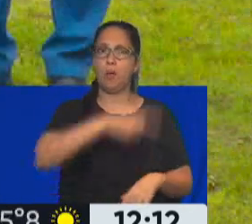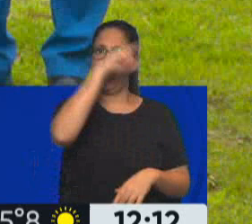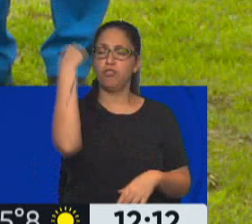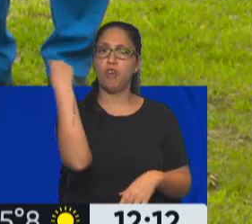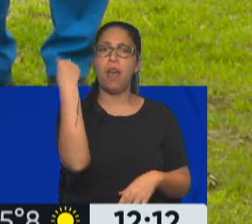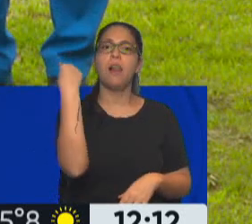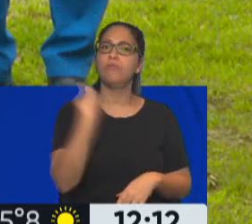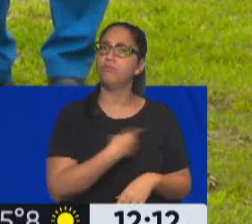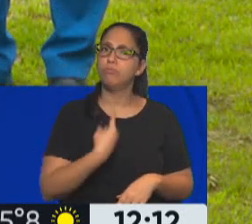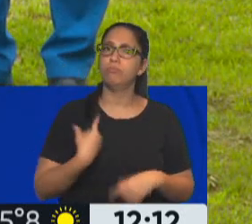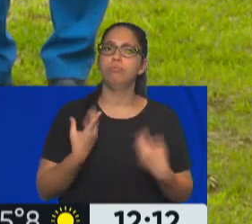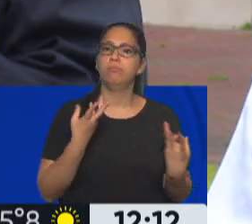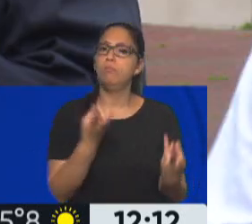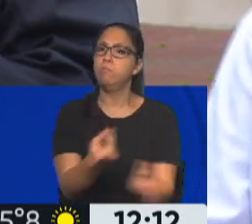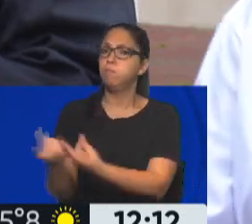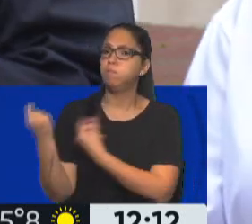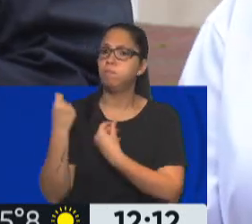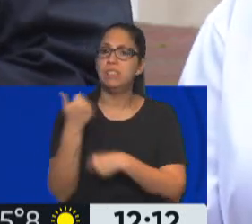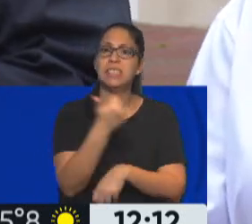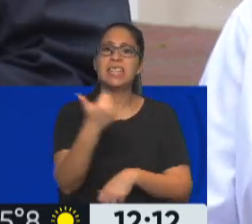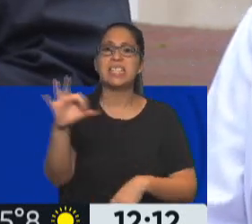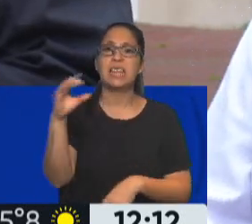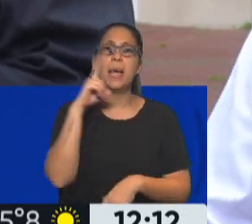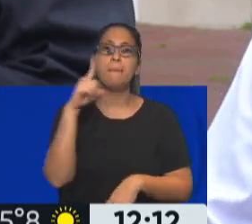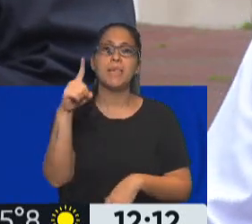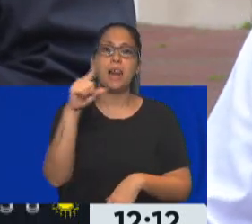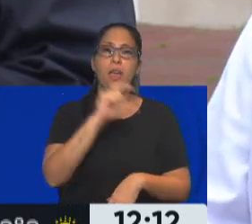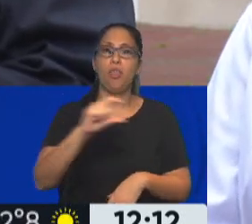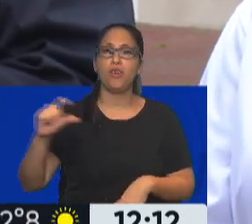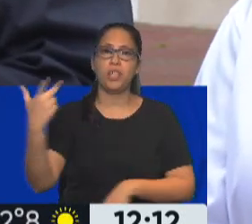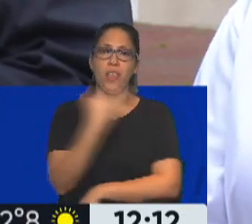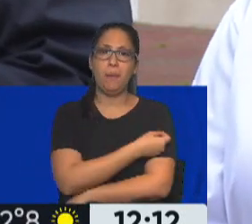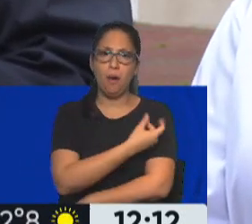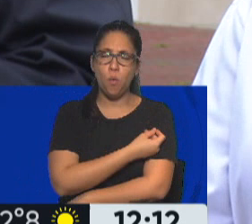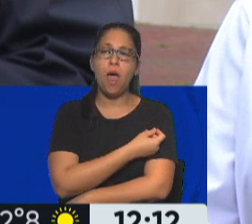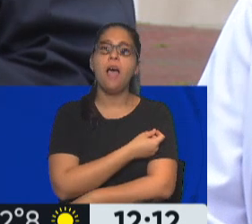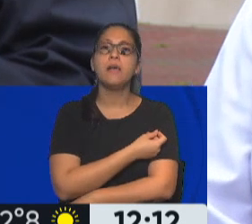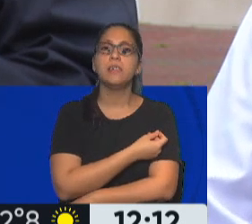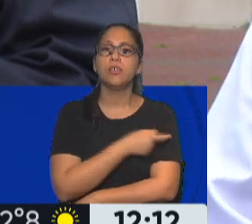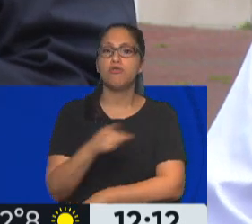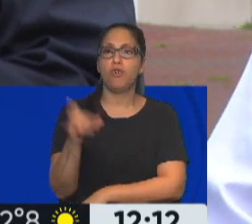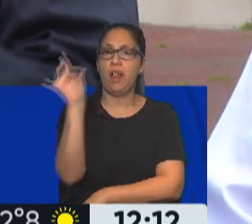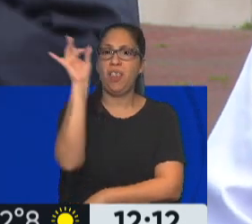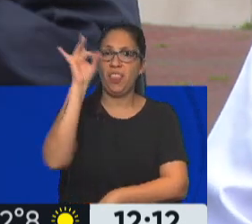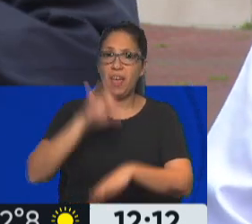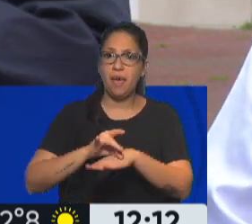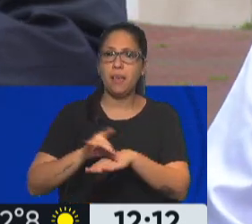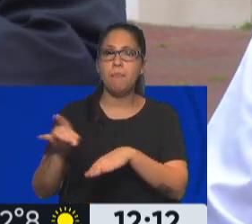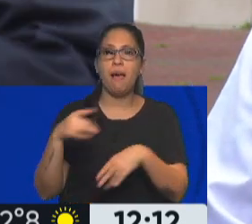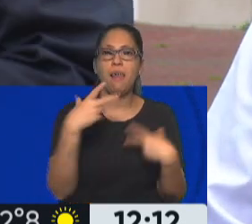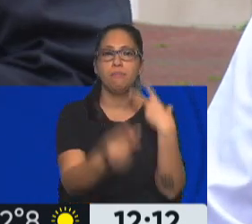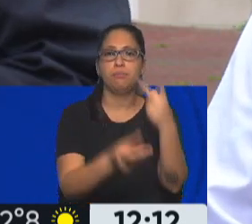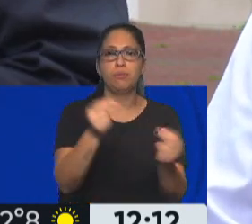Hemos encarado la compra de 60.000 vacunas que nos van a permitir, digamos, vacunar a